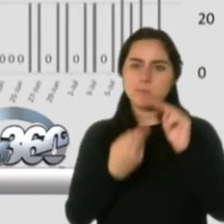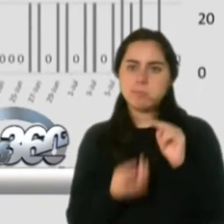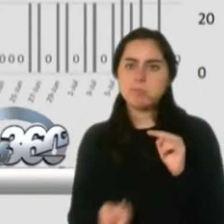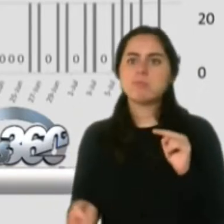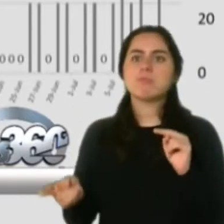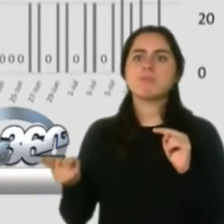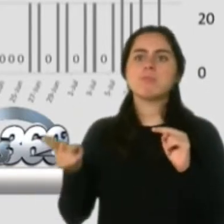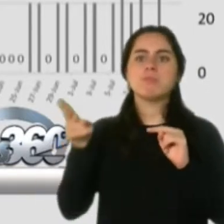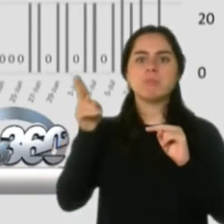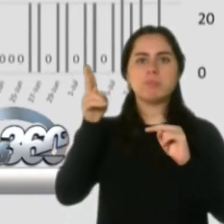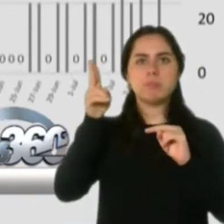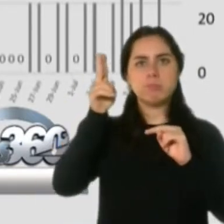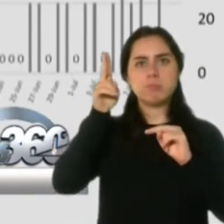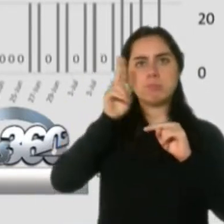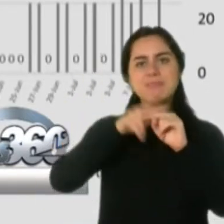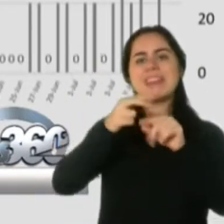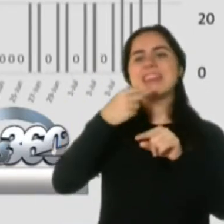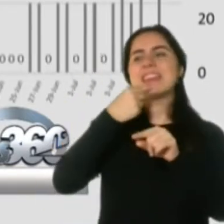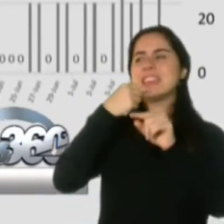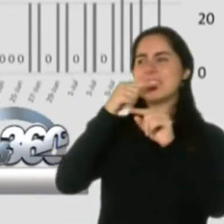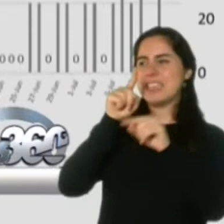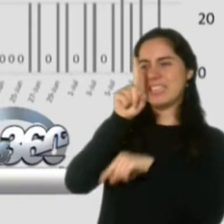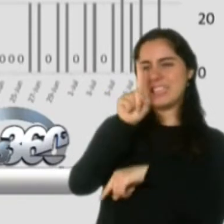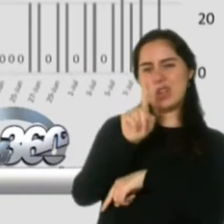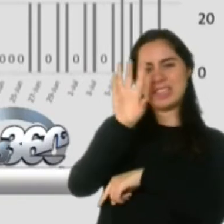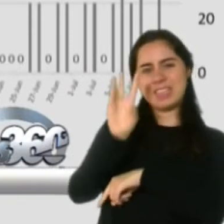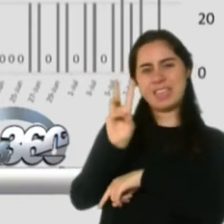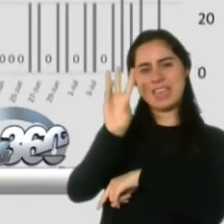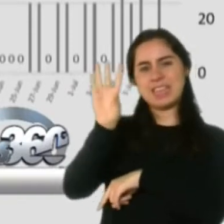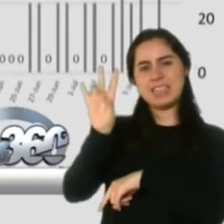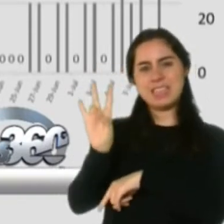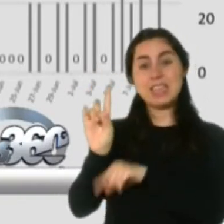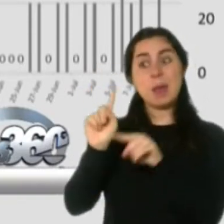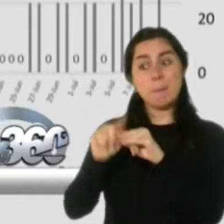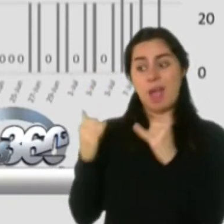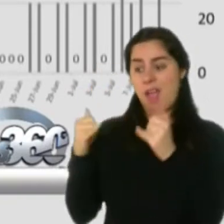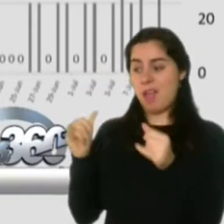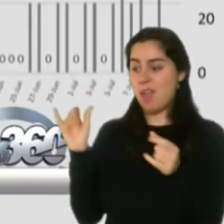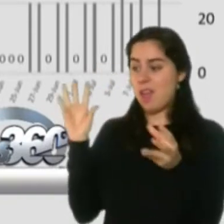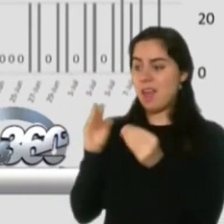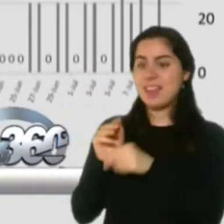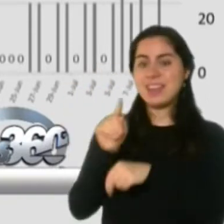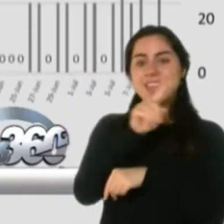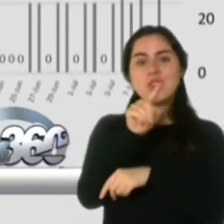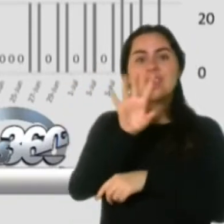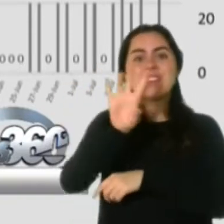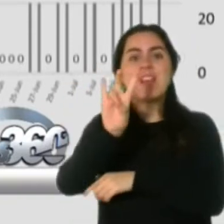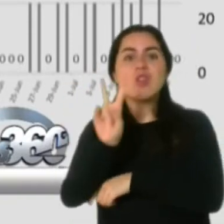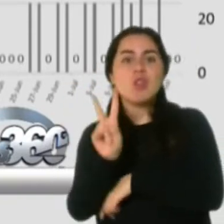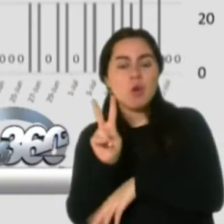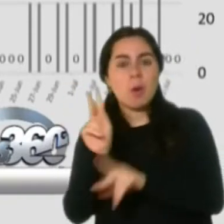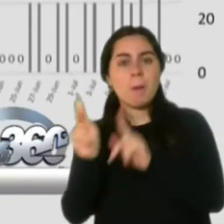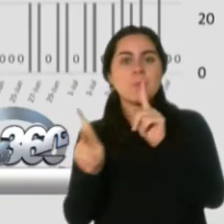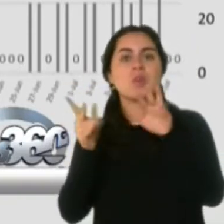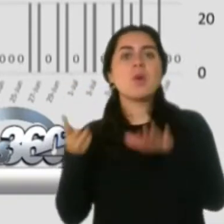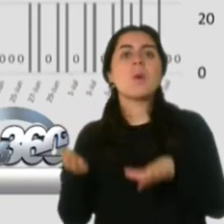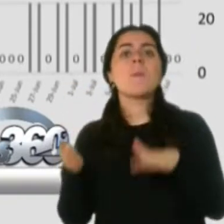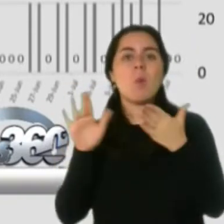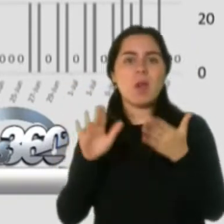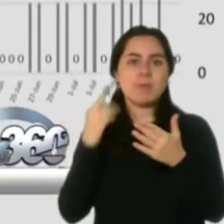en esa gráfica, aunque dice 167, ya al día de hoy tenemos 172 muertes asociadas a